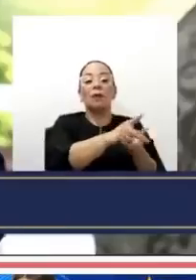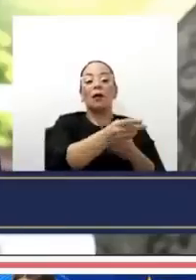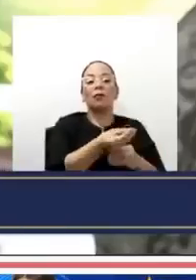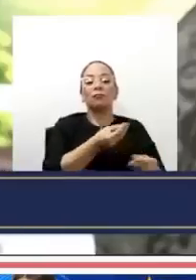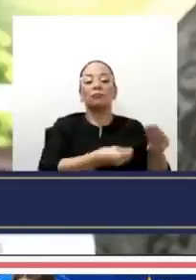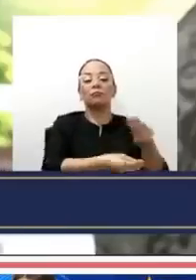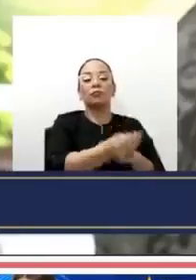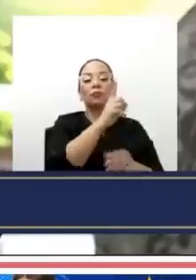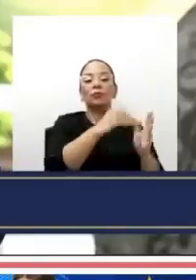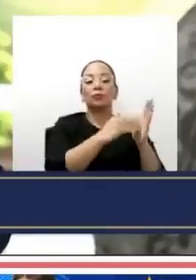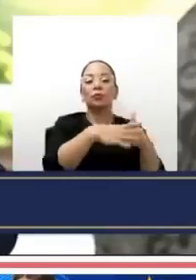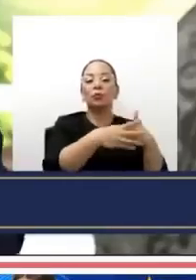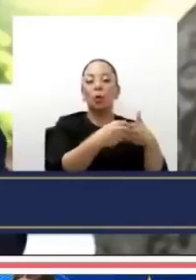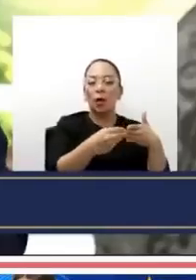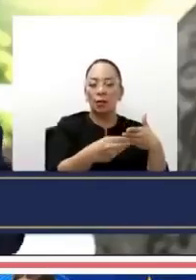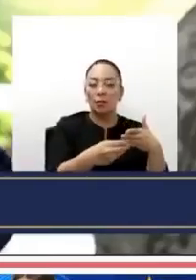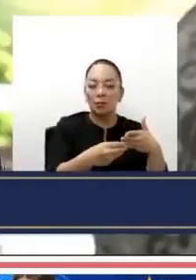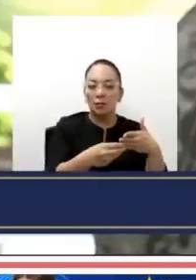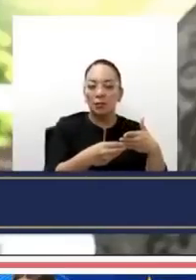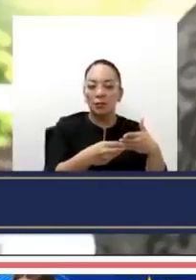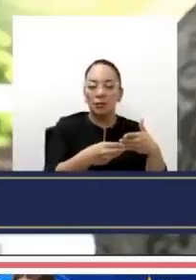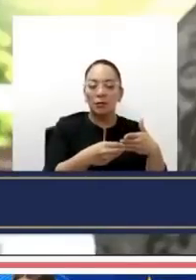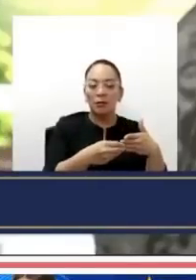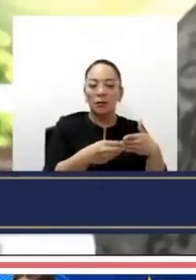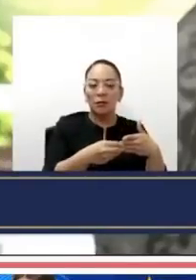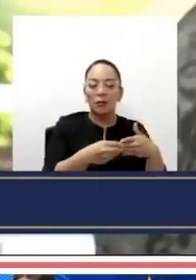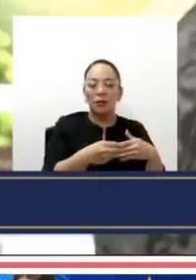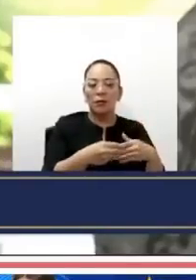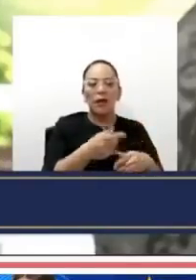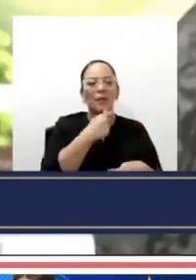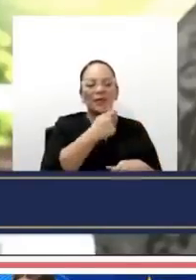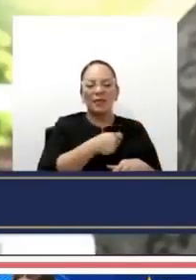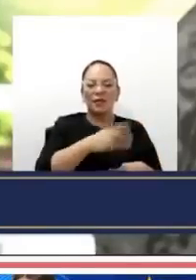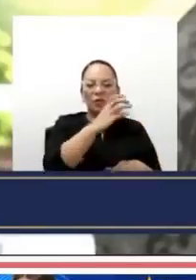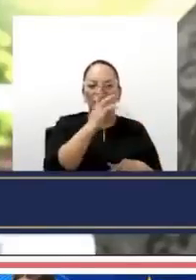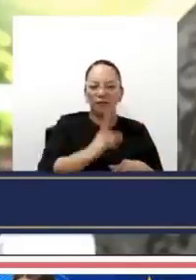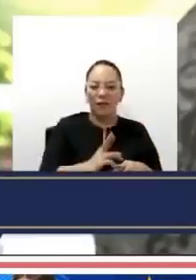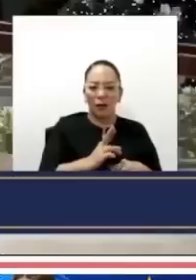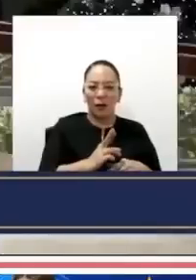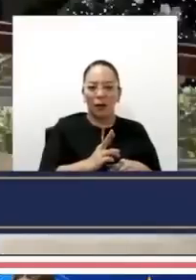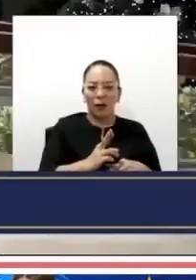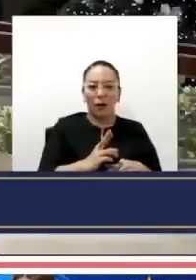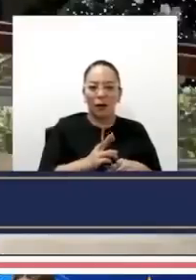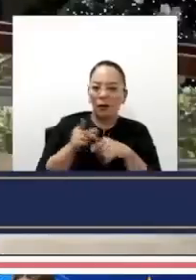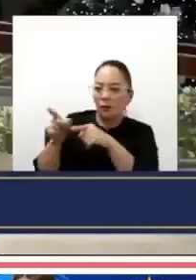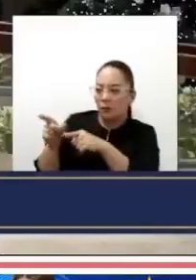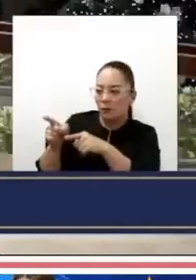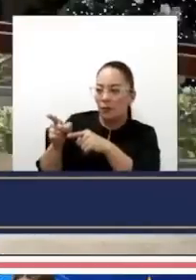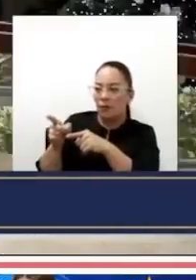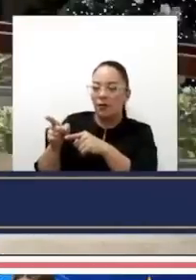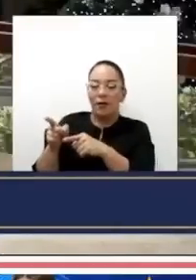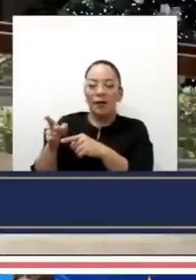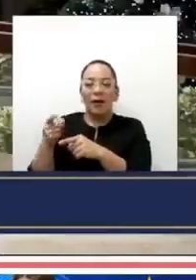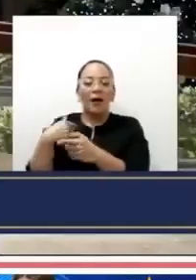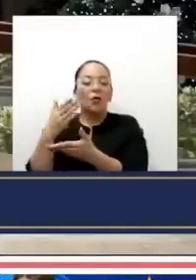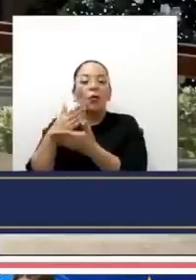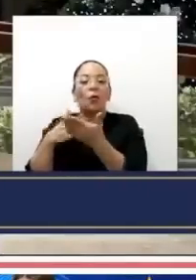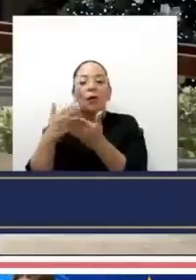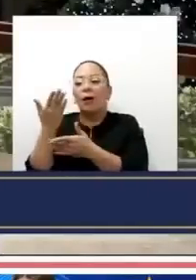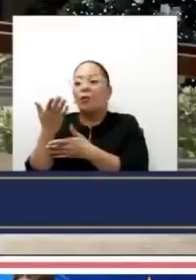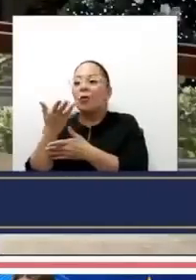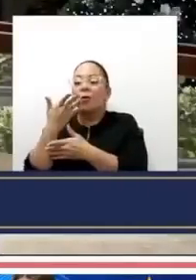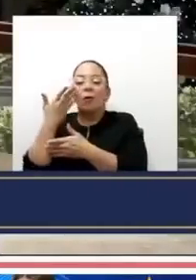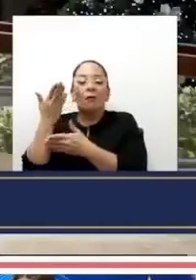$1 millón al presidente de la República. ¿Y aportan algún aroma distante